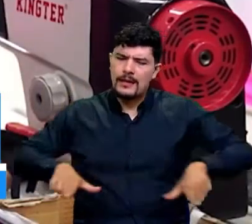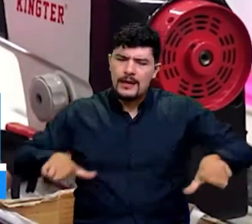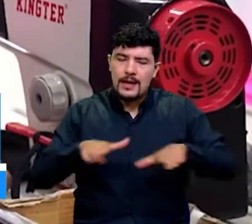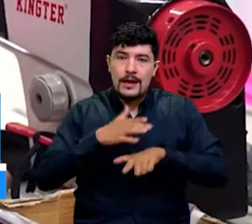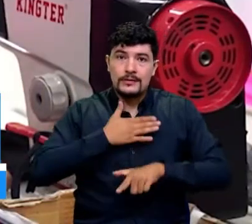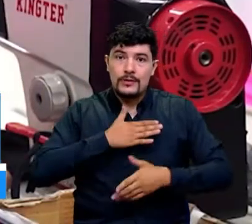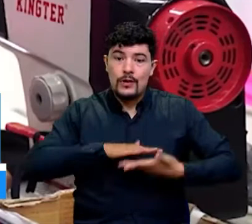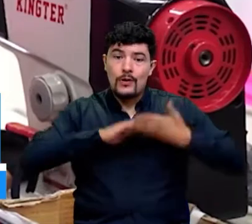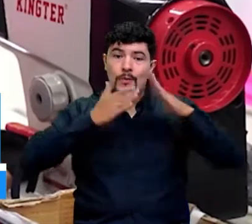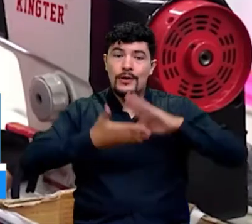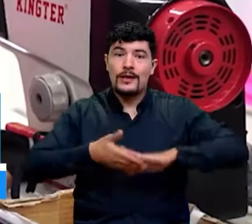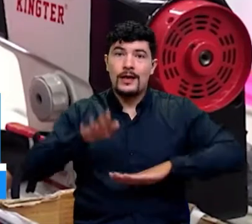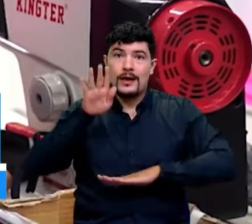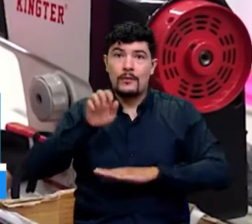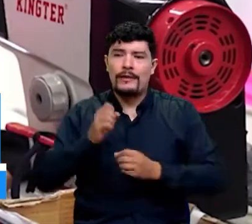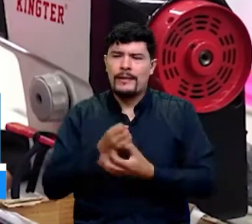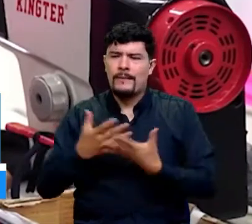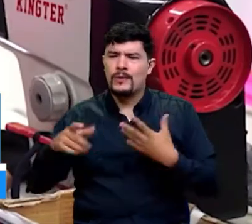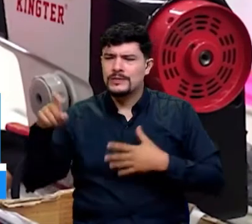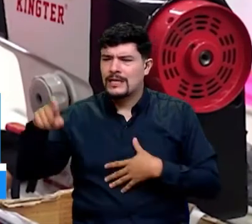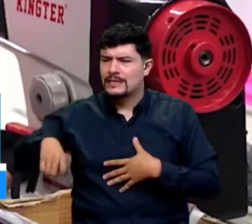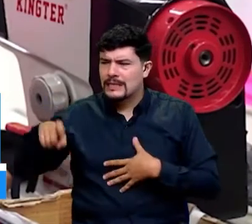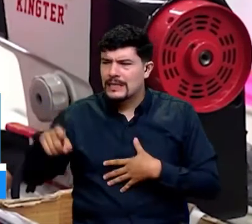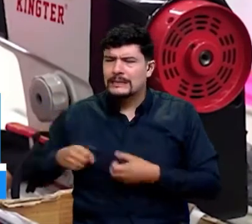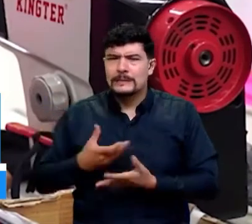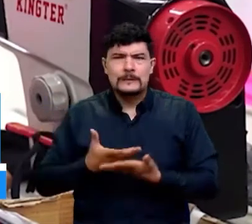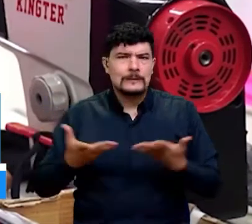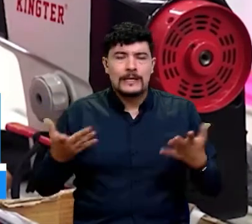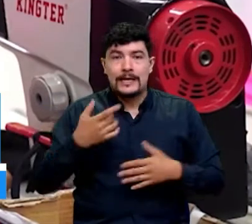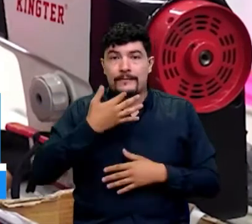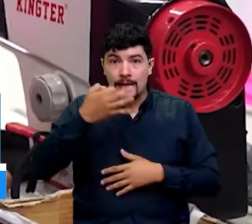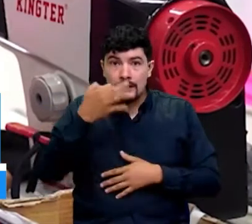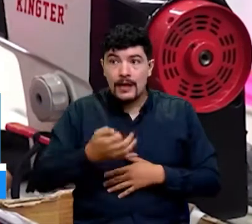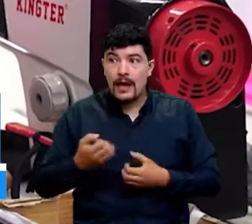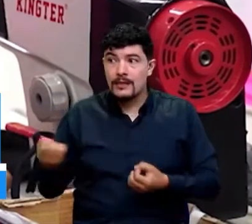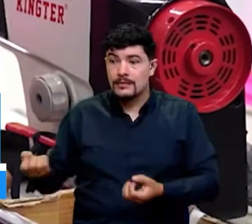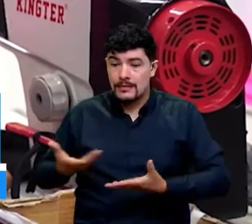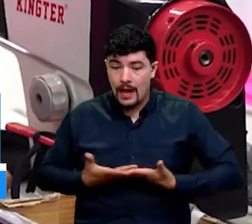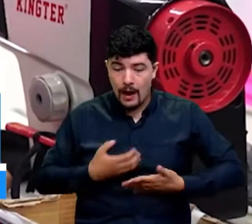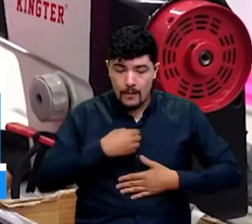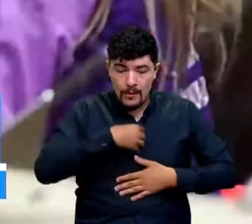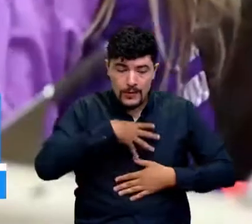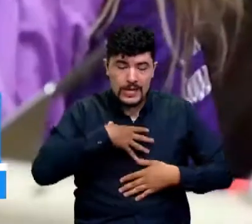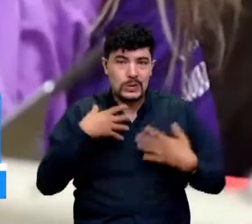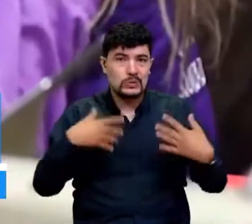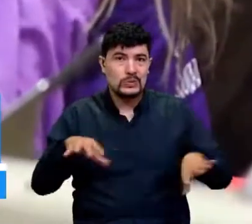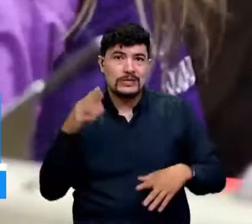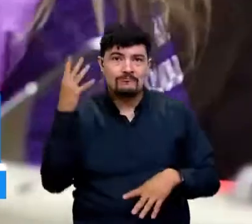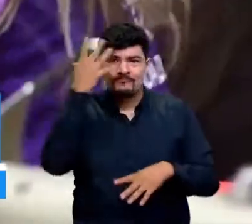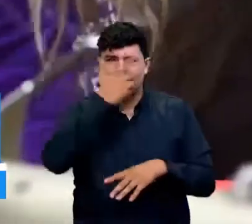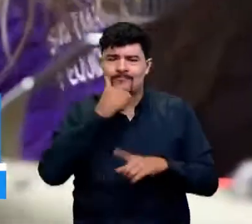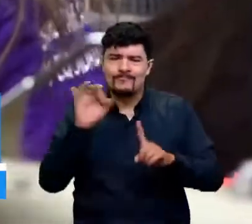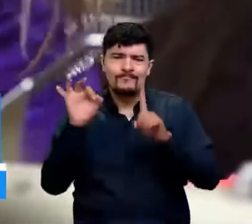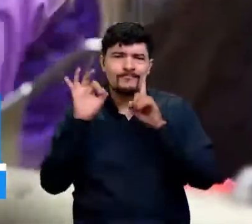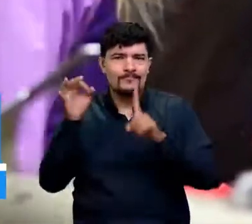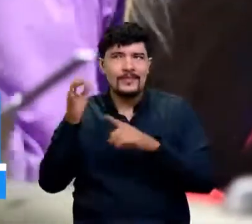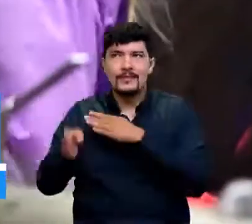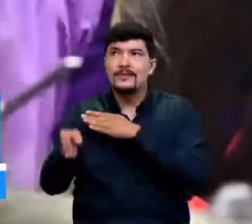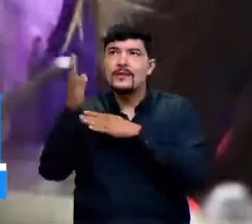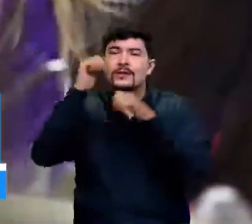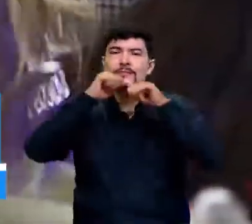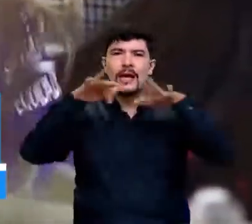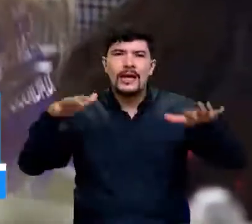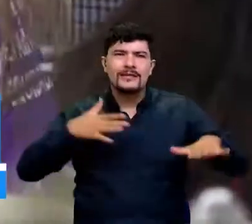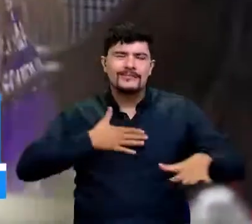Comuna 9, habemos muchas necesidades y de verdad que esta oportunidad es maravillosa, que mi Dios los bendiga y estoy